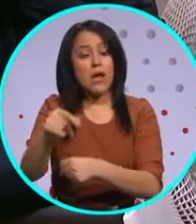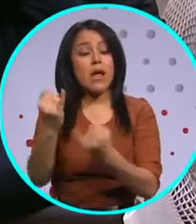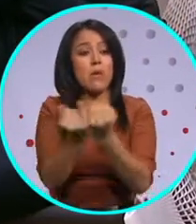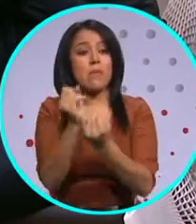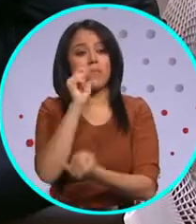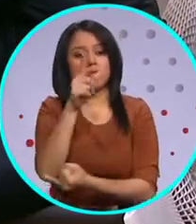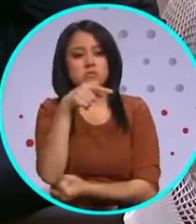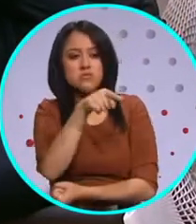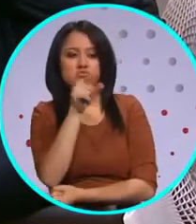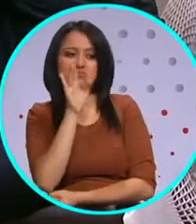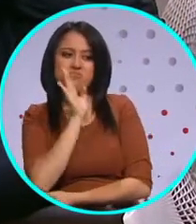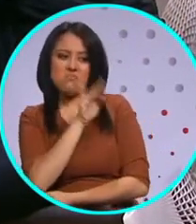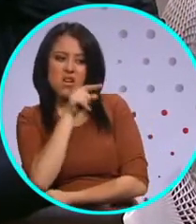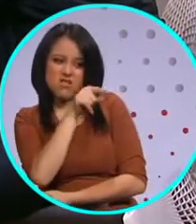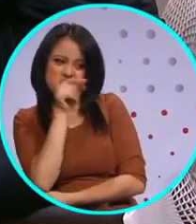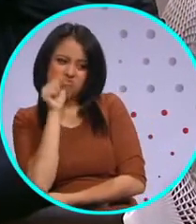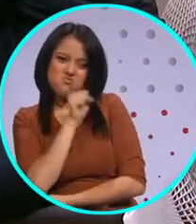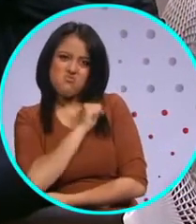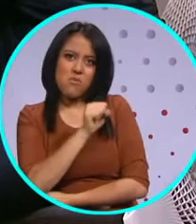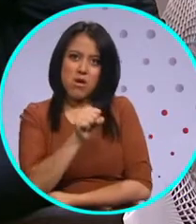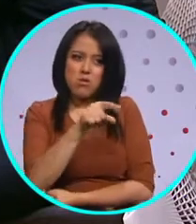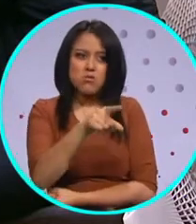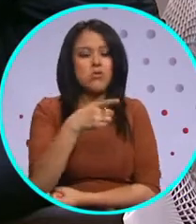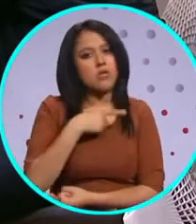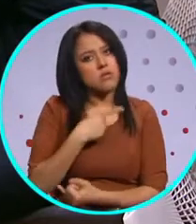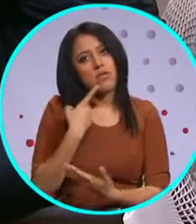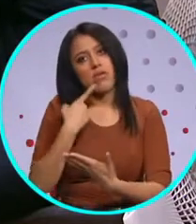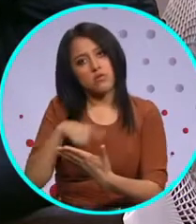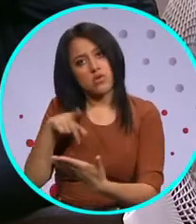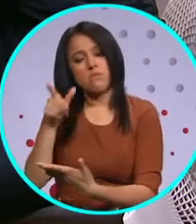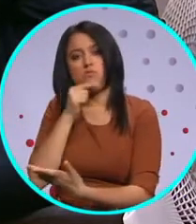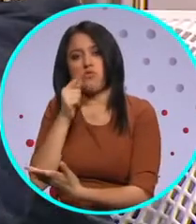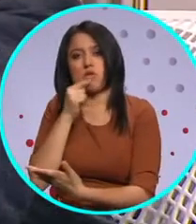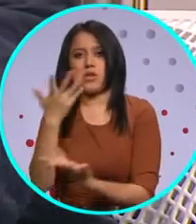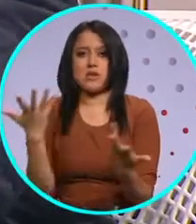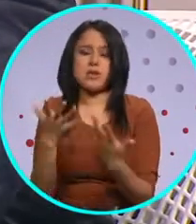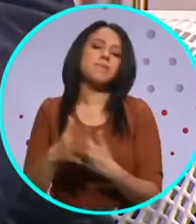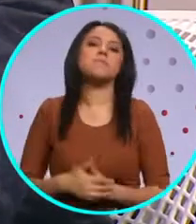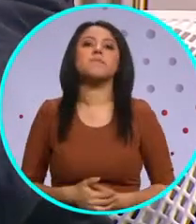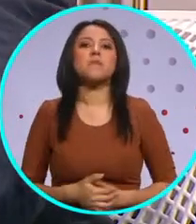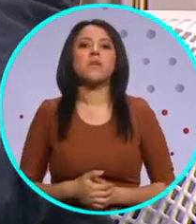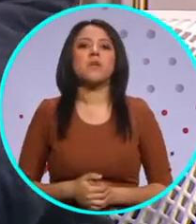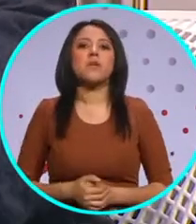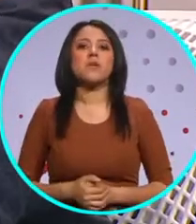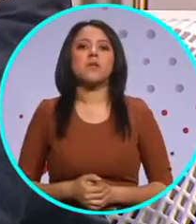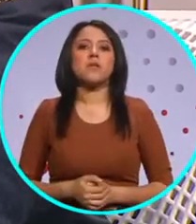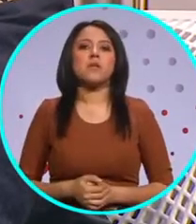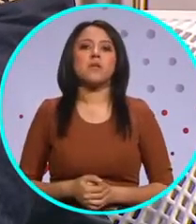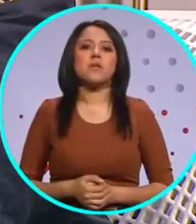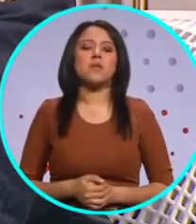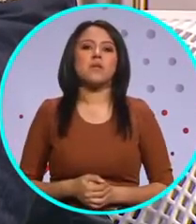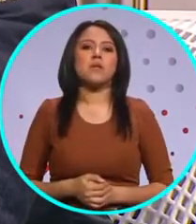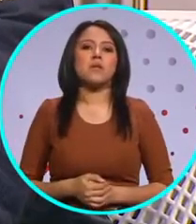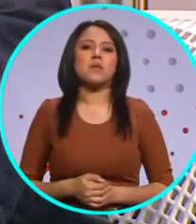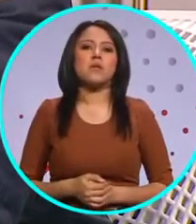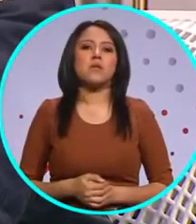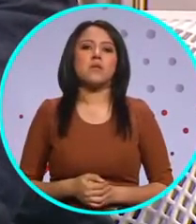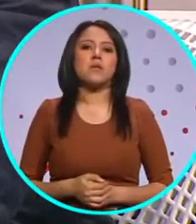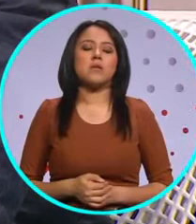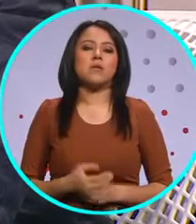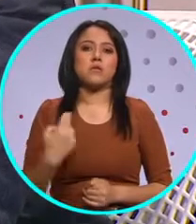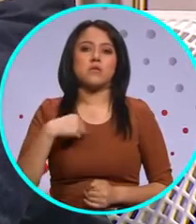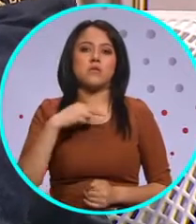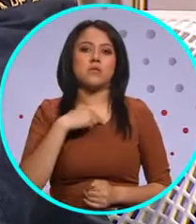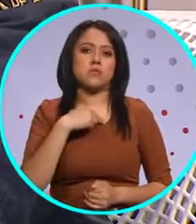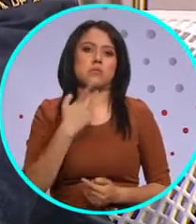que se portan mal en eso seremos intransigentes ahí si vamos nosotros ser muy duros con aquellos que desvían la vocación del servicio y el sentido del